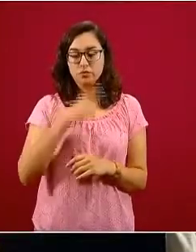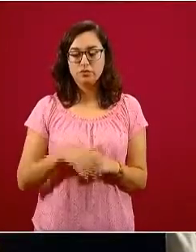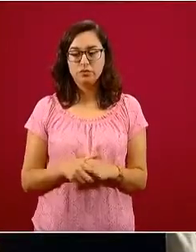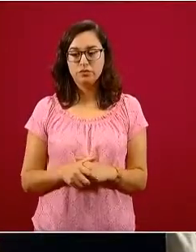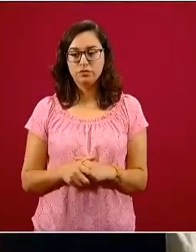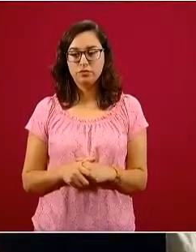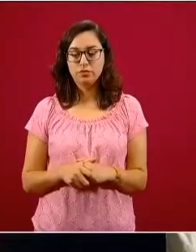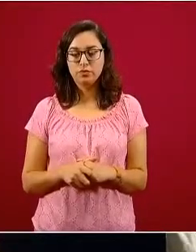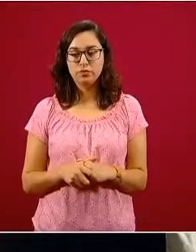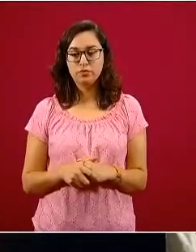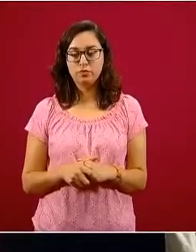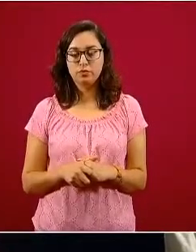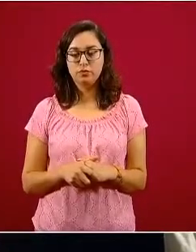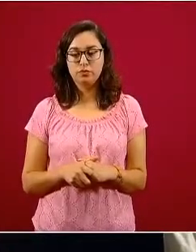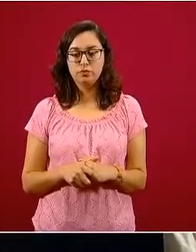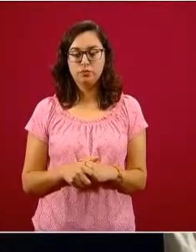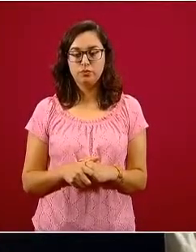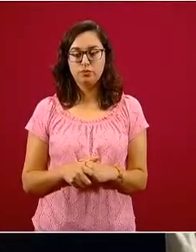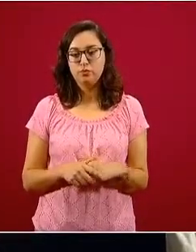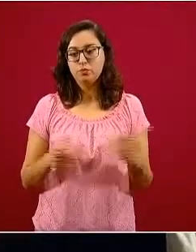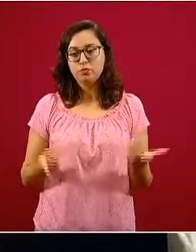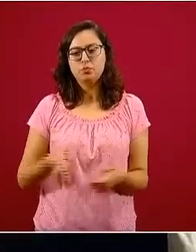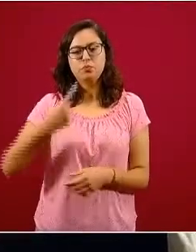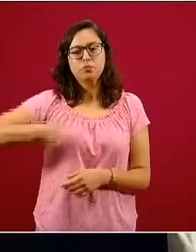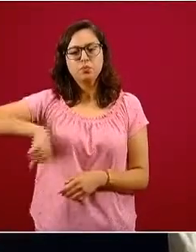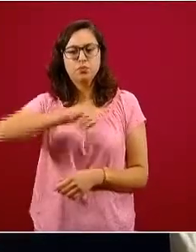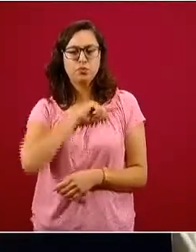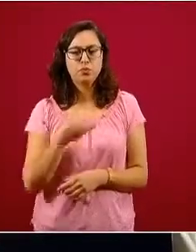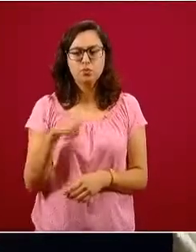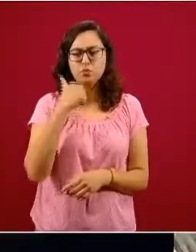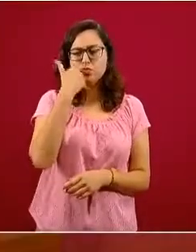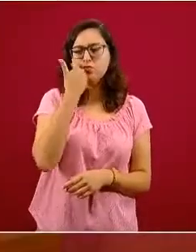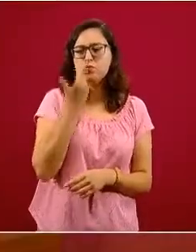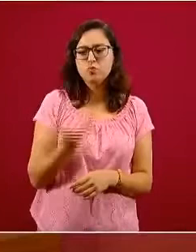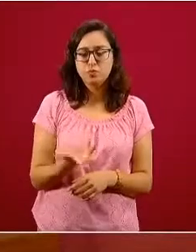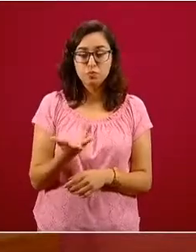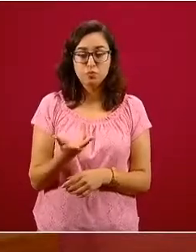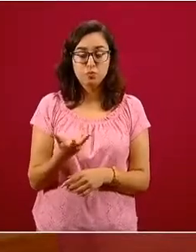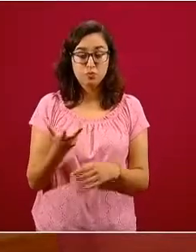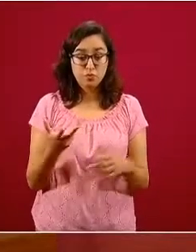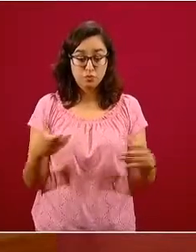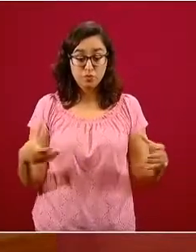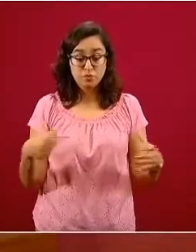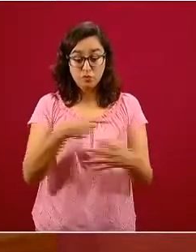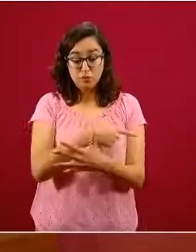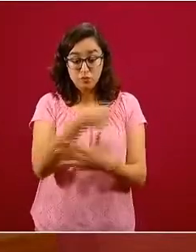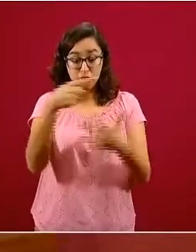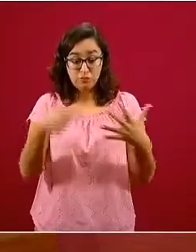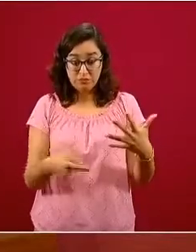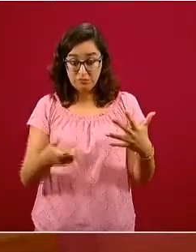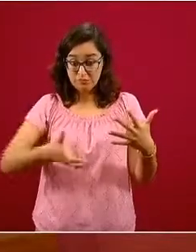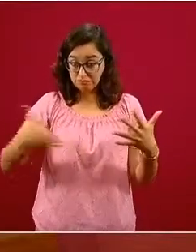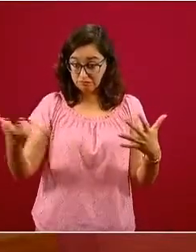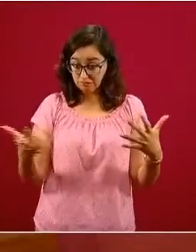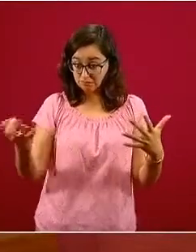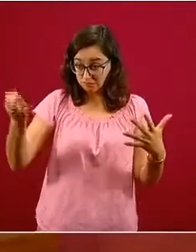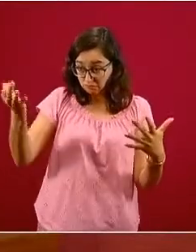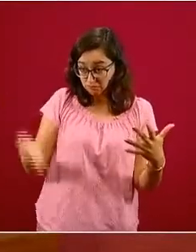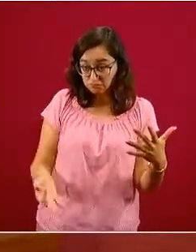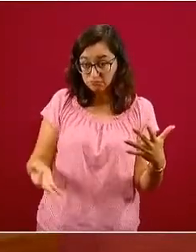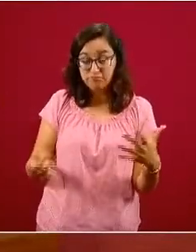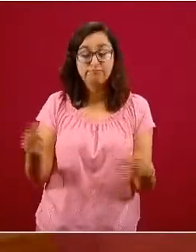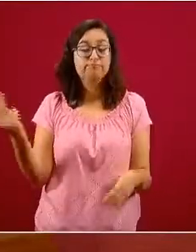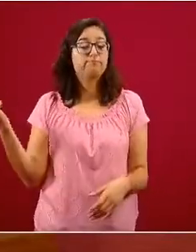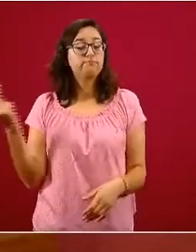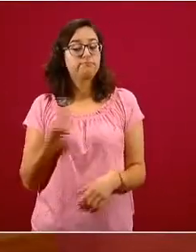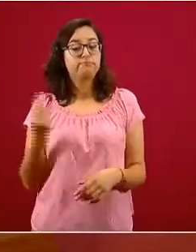para adoptar a este paquete se requiere un compromiso de Estado. No es nada más